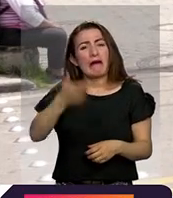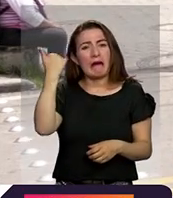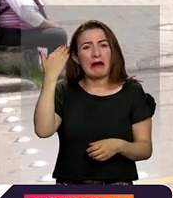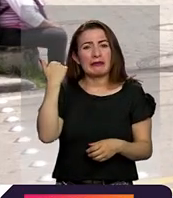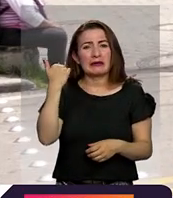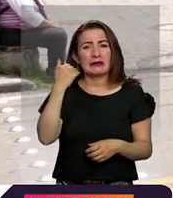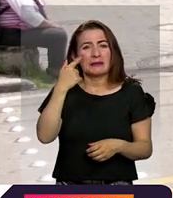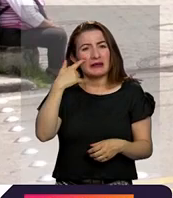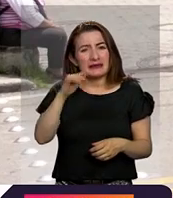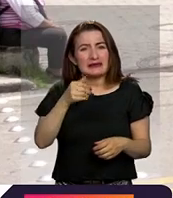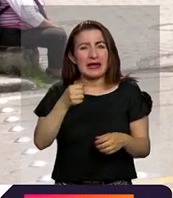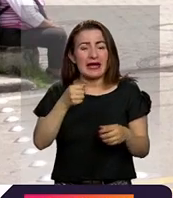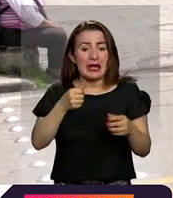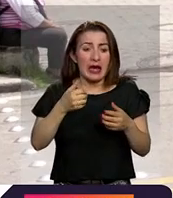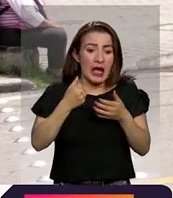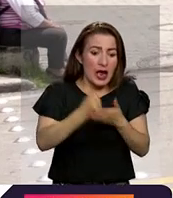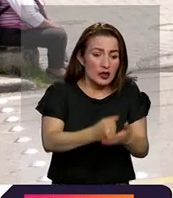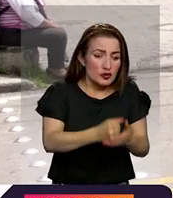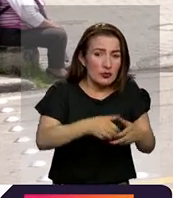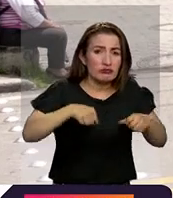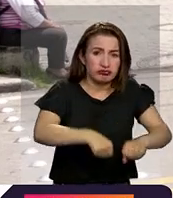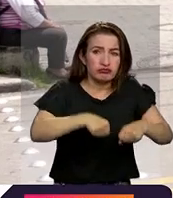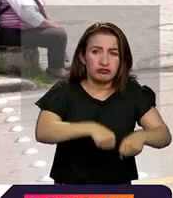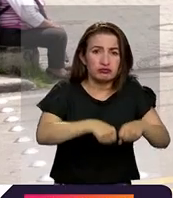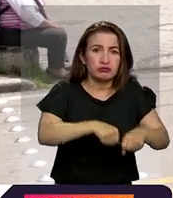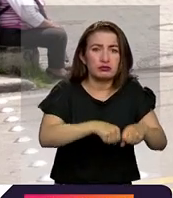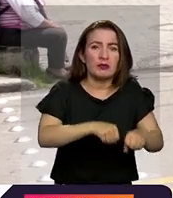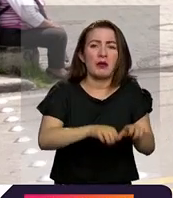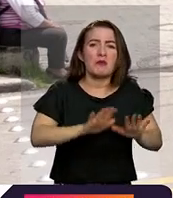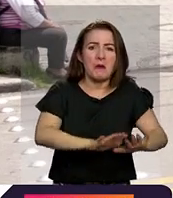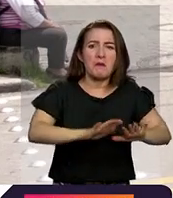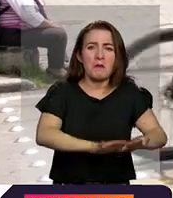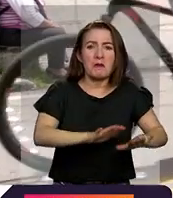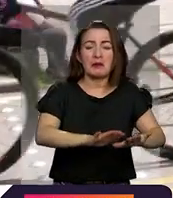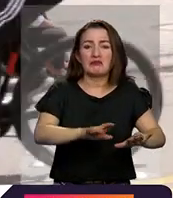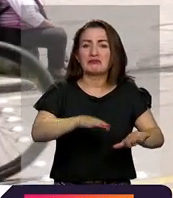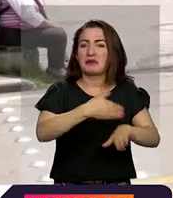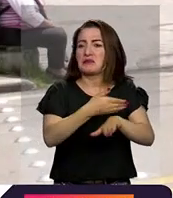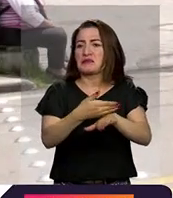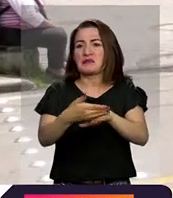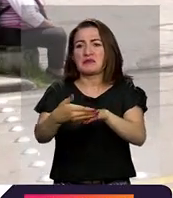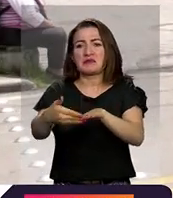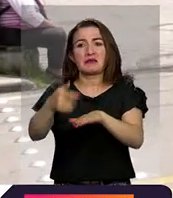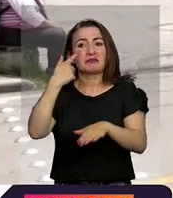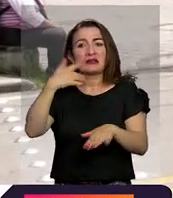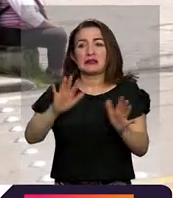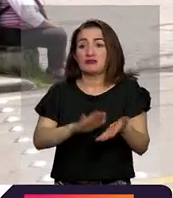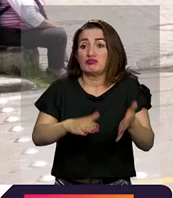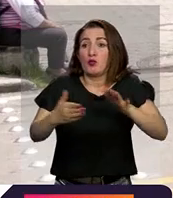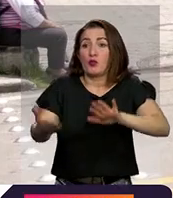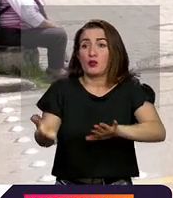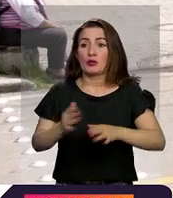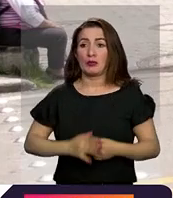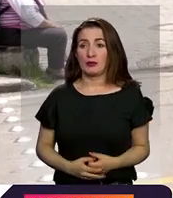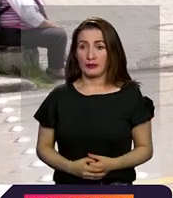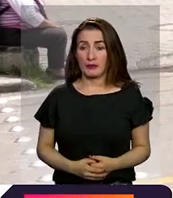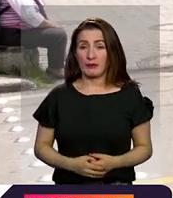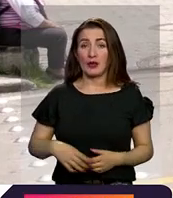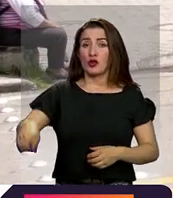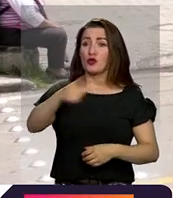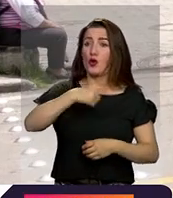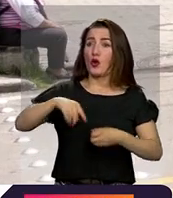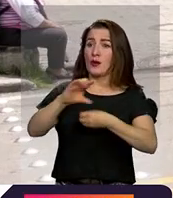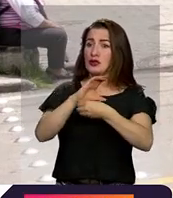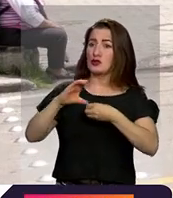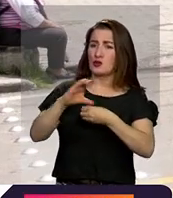intentado, ellos lo intentaron auxiliar de manera inmediata, sin embargo, tiempo después el joven al parecer falleció. La ciudadanía sigue